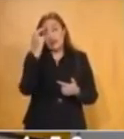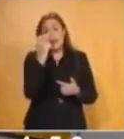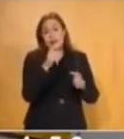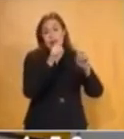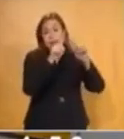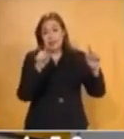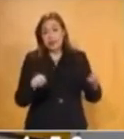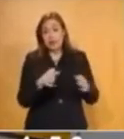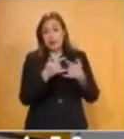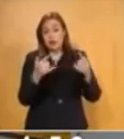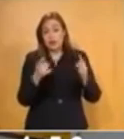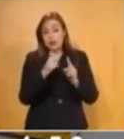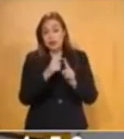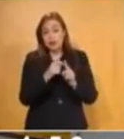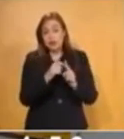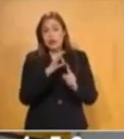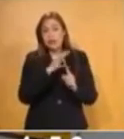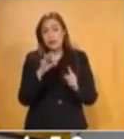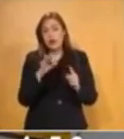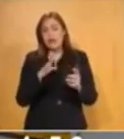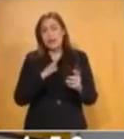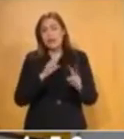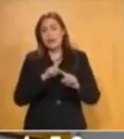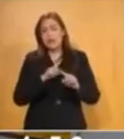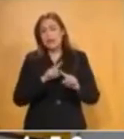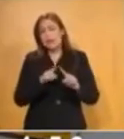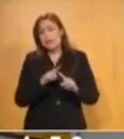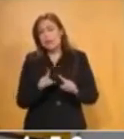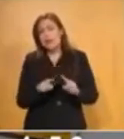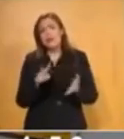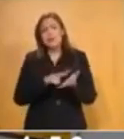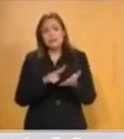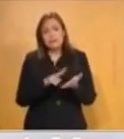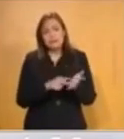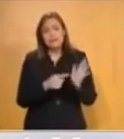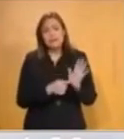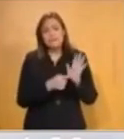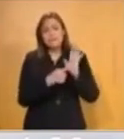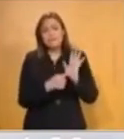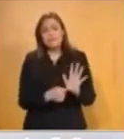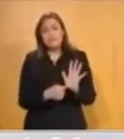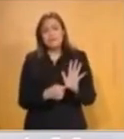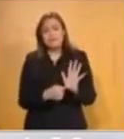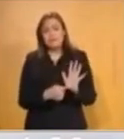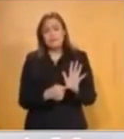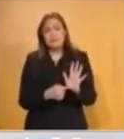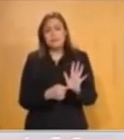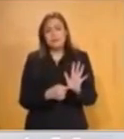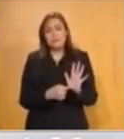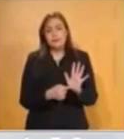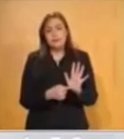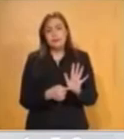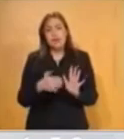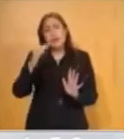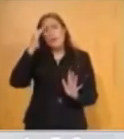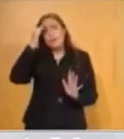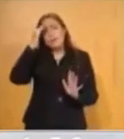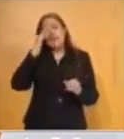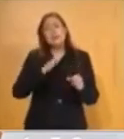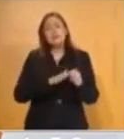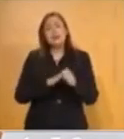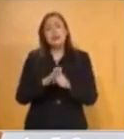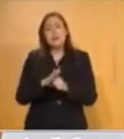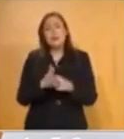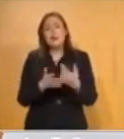strip, you can find a social value. Do you know which one is it? Think about it. Piensa cuál sería el